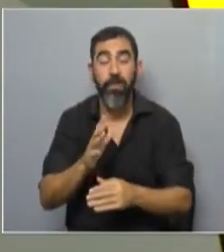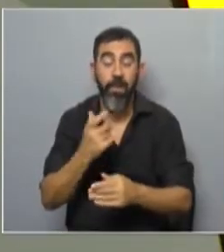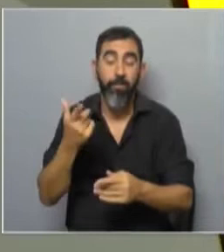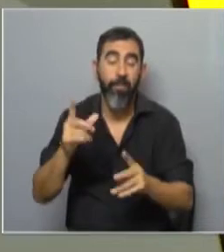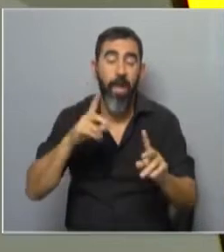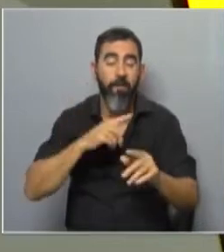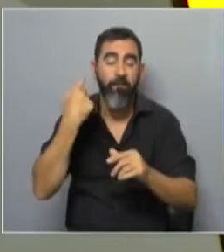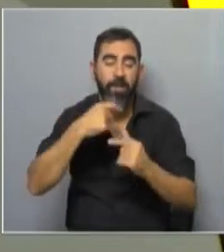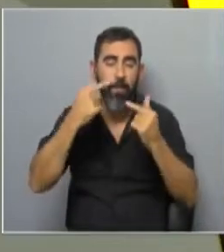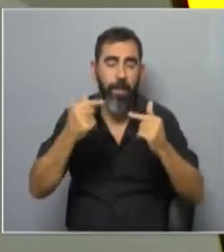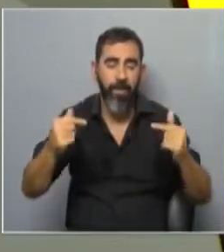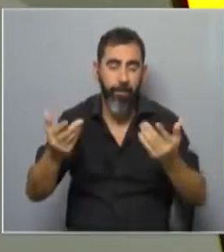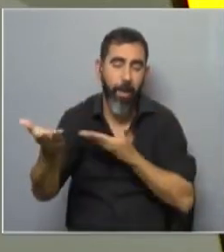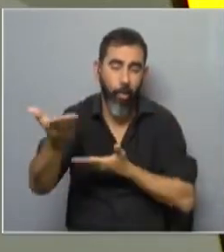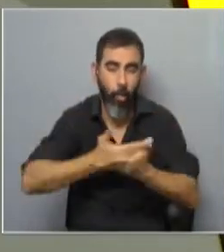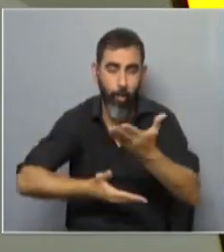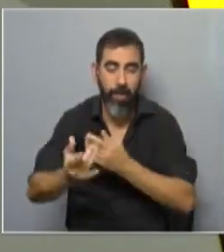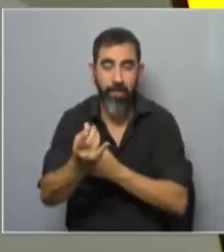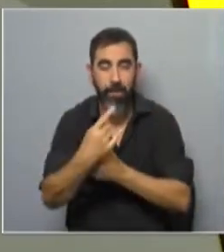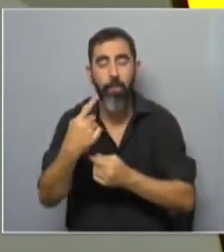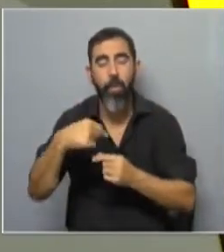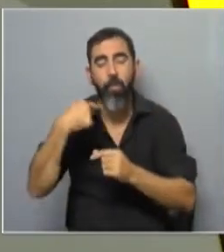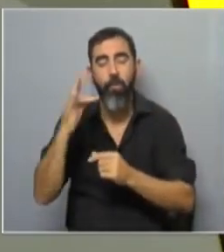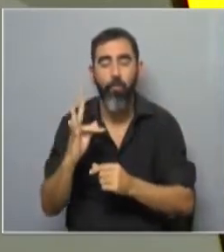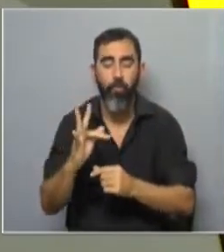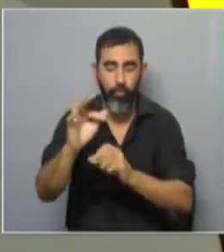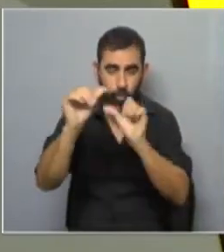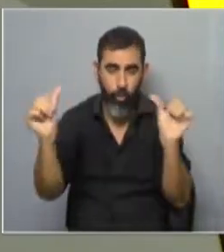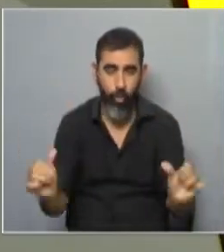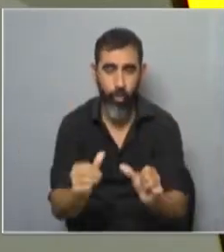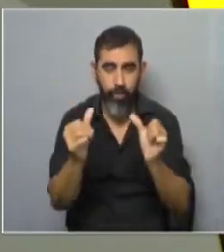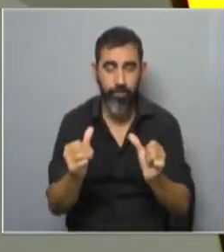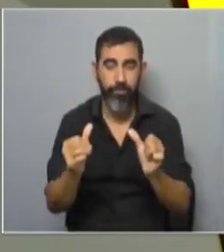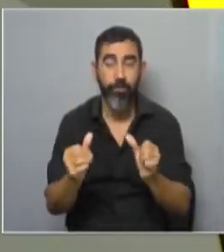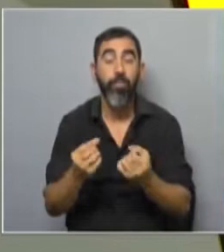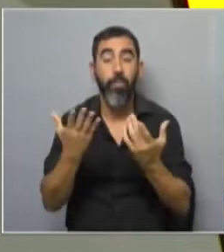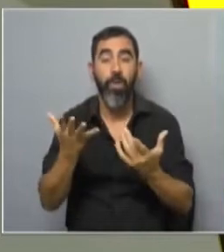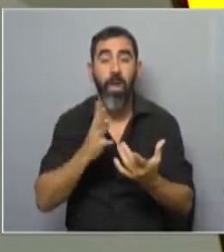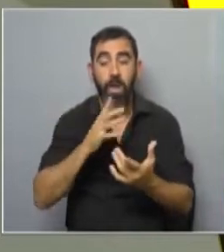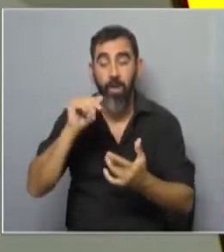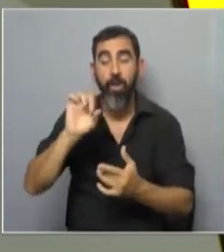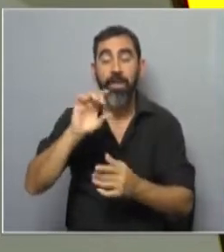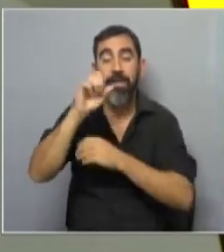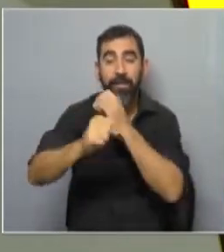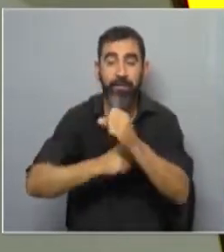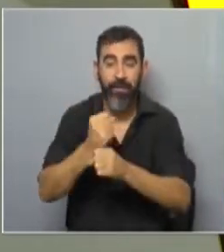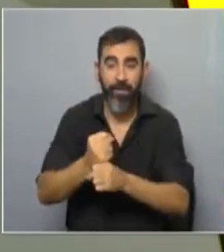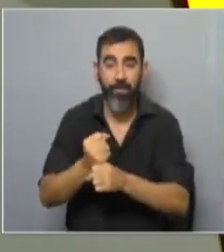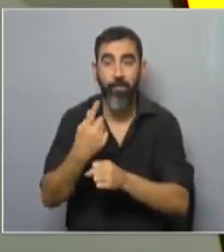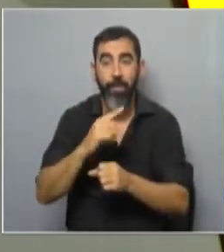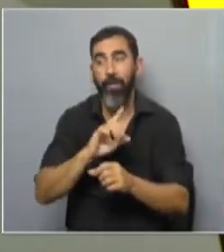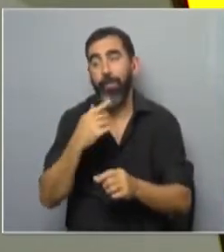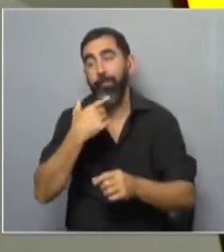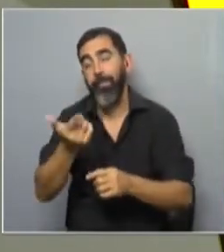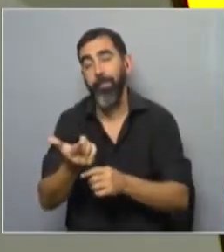a esto, algún material más que queríamos compartir de Ceibal y lo vamos a seguir viendo, porque una cosa es decir que está cumpliendo 15 años y otra cosa es no